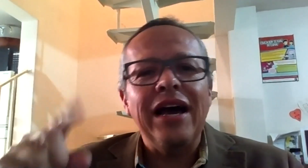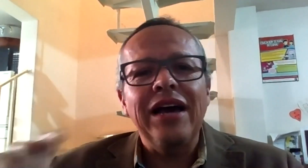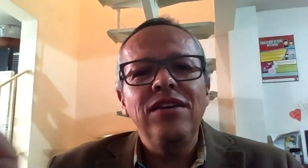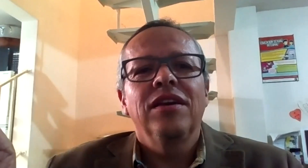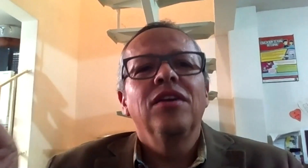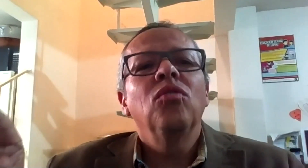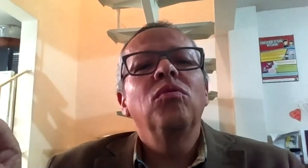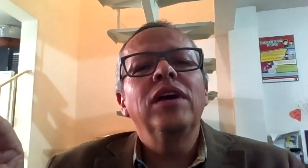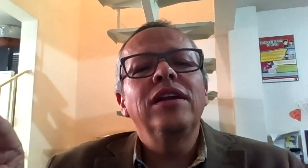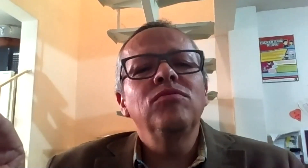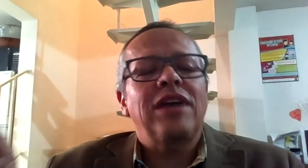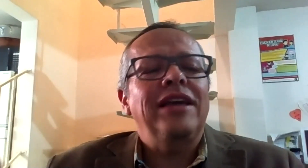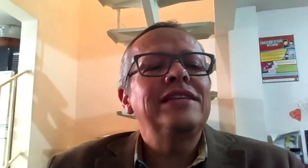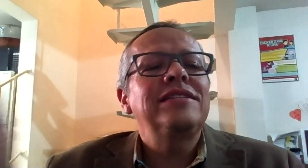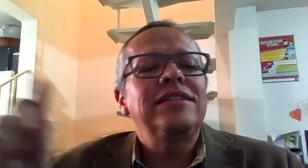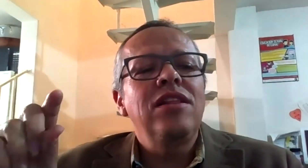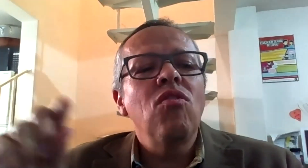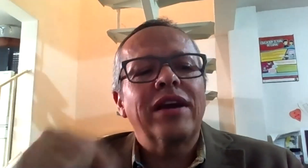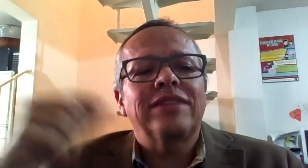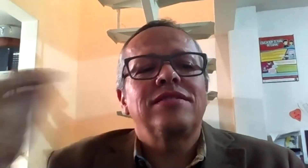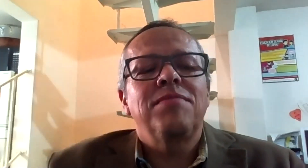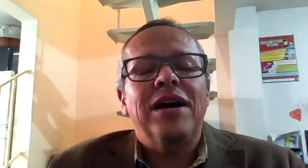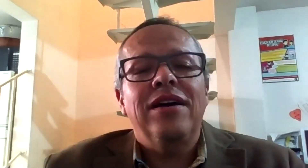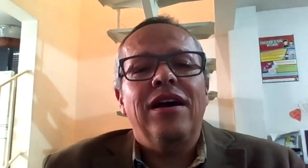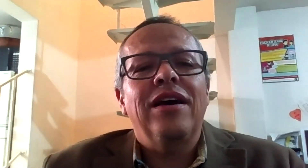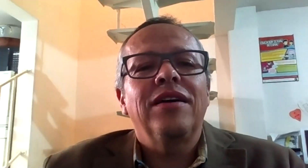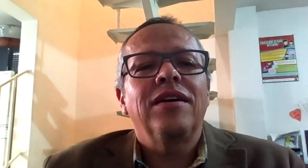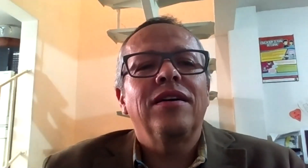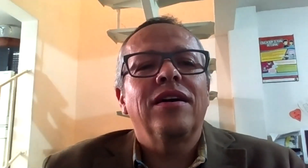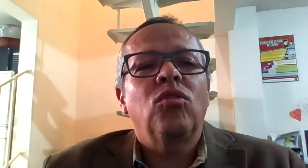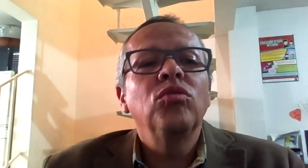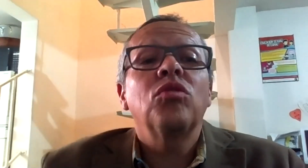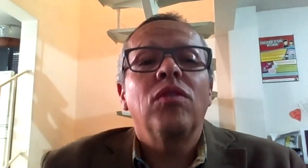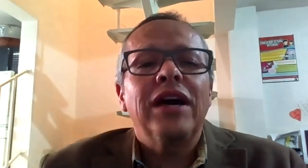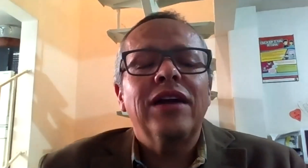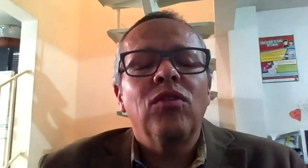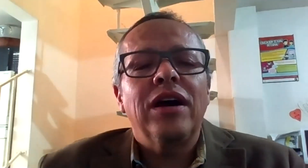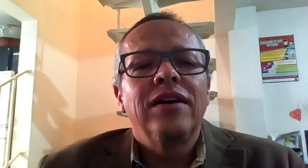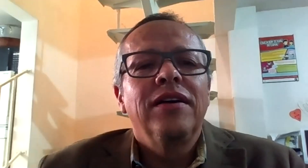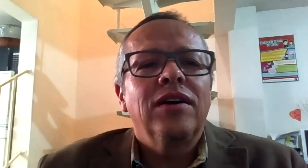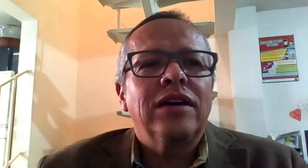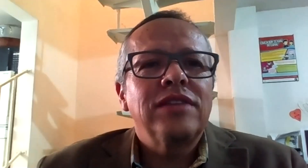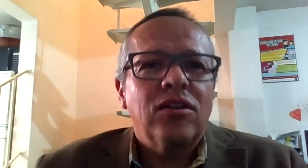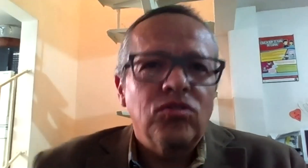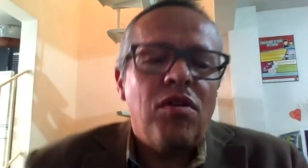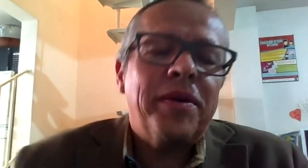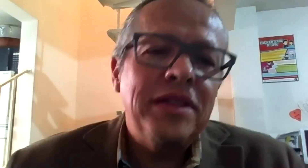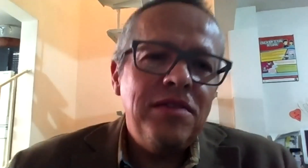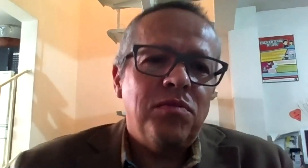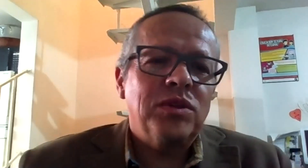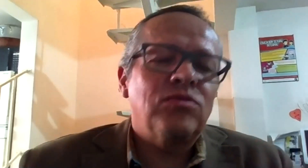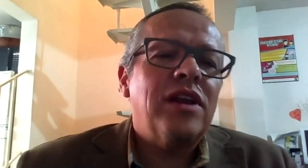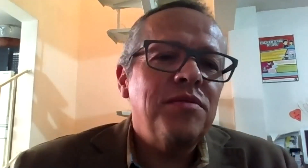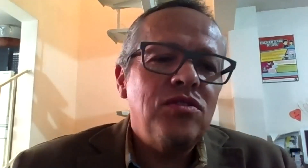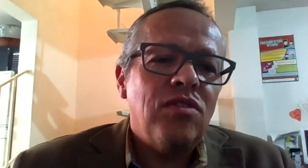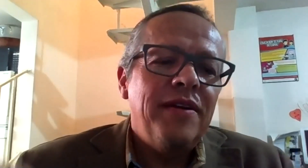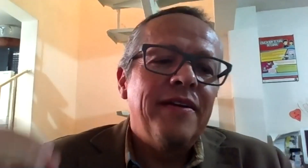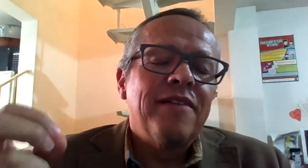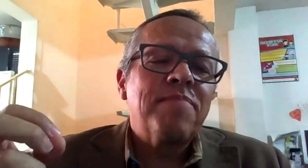circunstancia para demostrar que fue con flagrancia, no es posible. Y el pronunciamiento que hay ahí de criterios de la